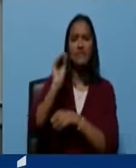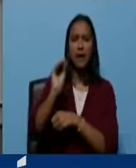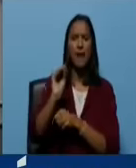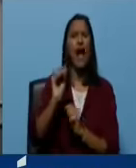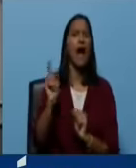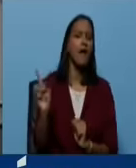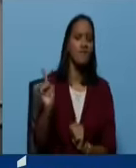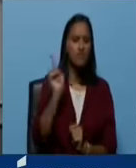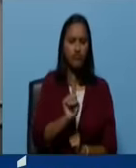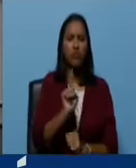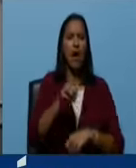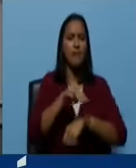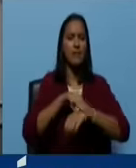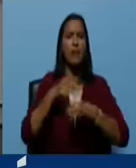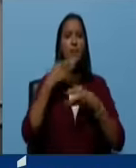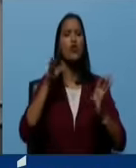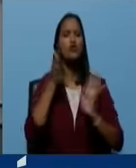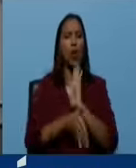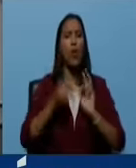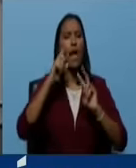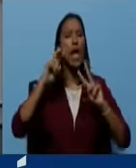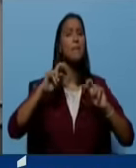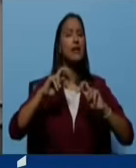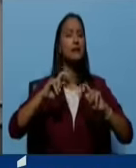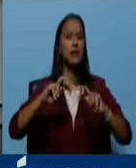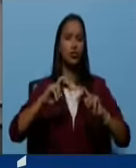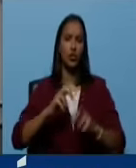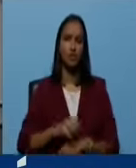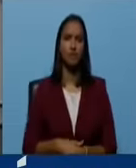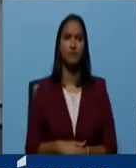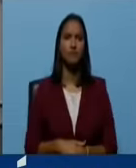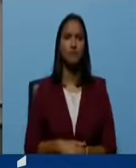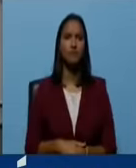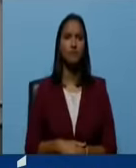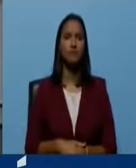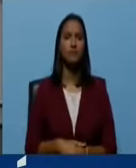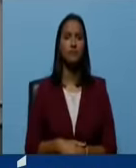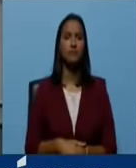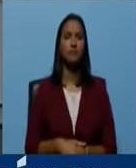en las investigaciones. Y en ese sentido,